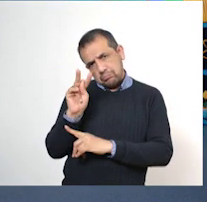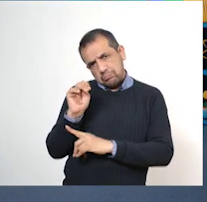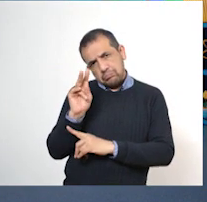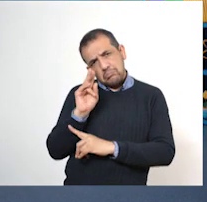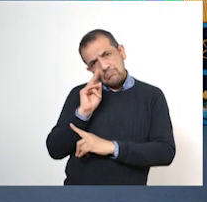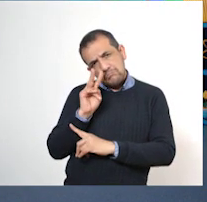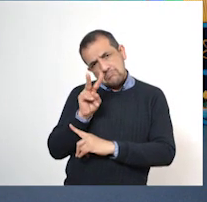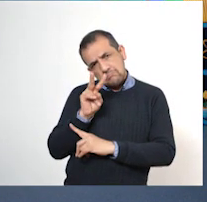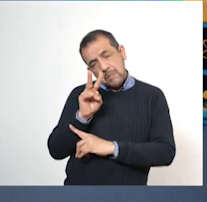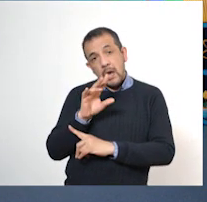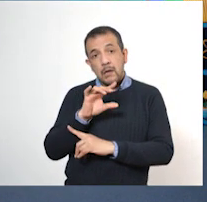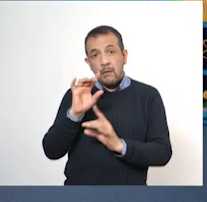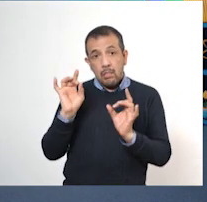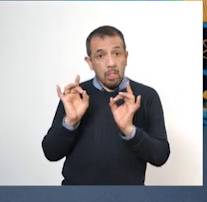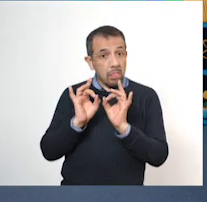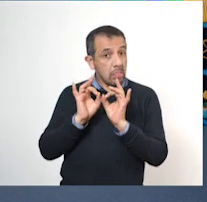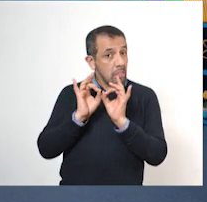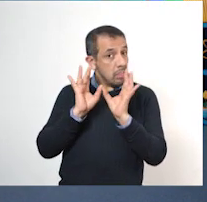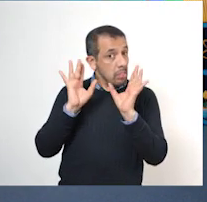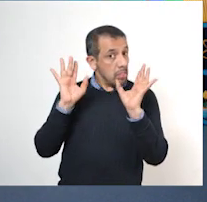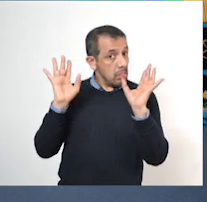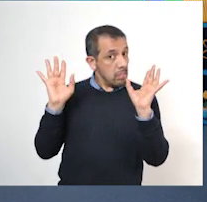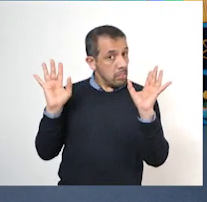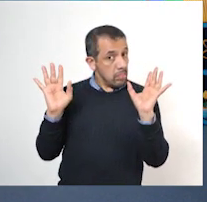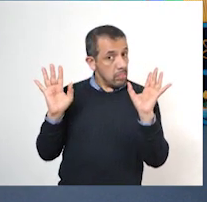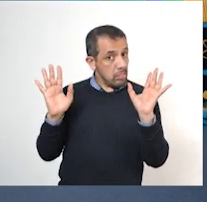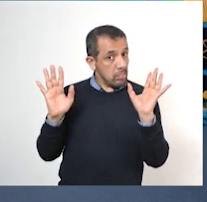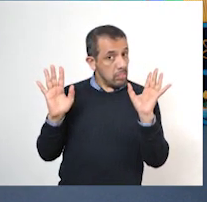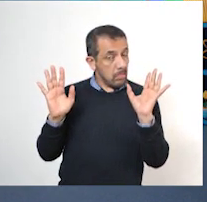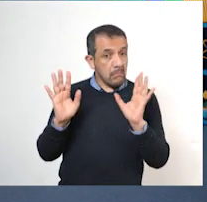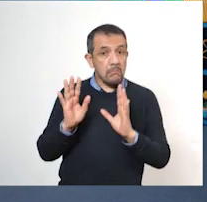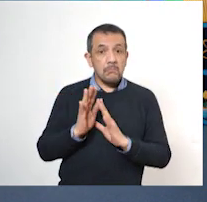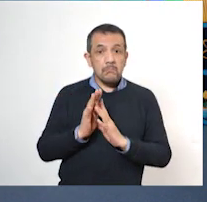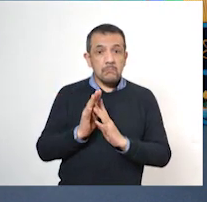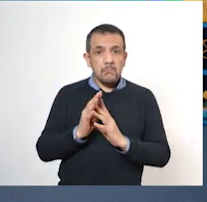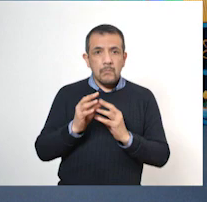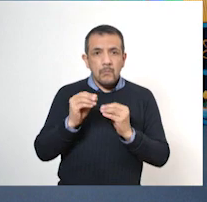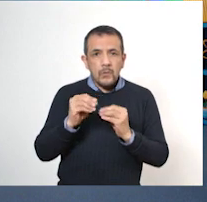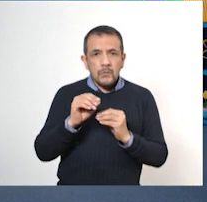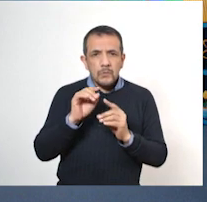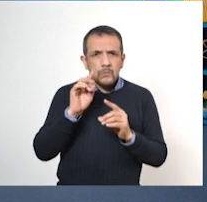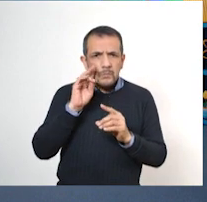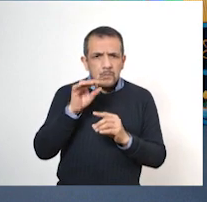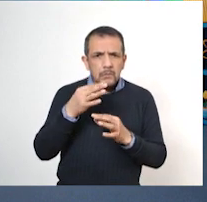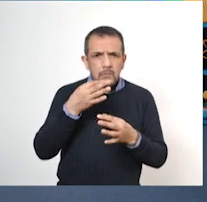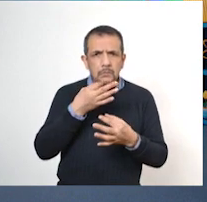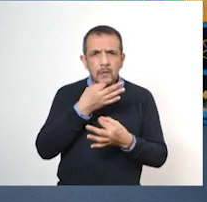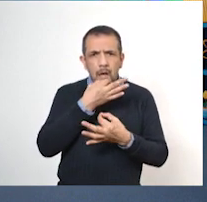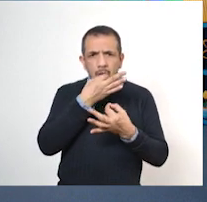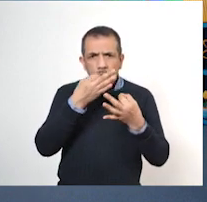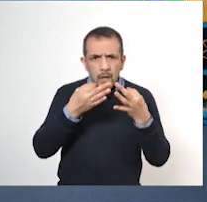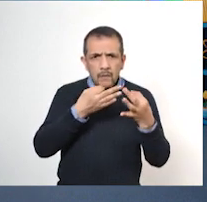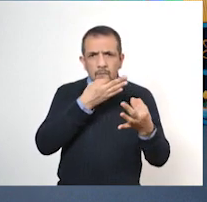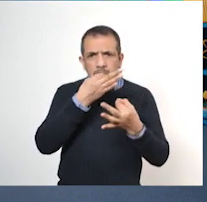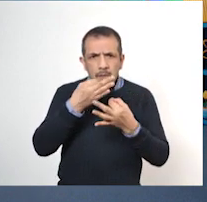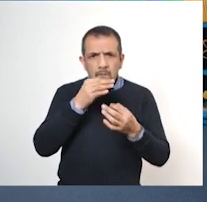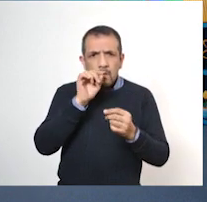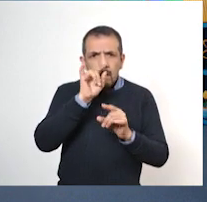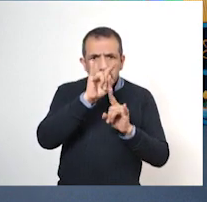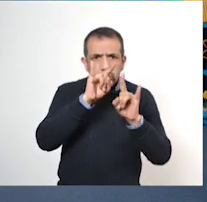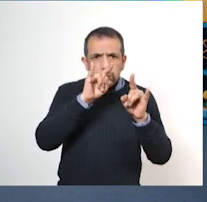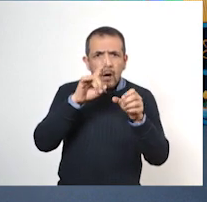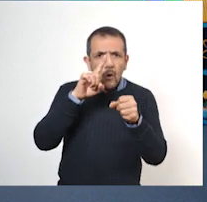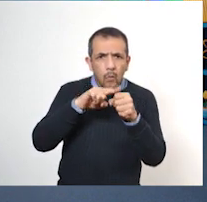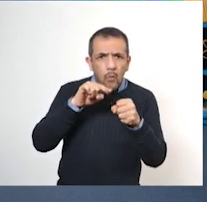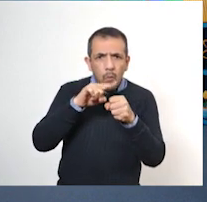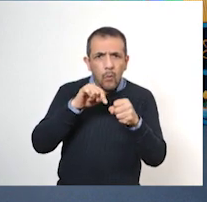la televisión, y de pronto llegan a ti tantos comerciales sobre productos